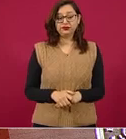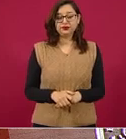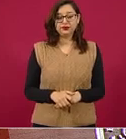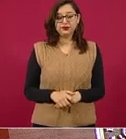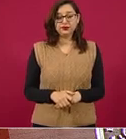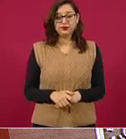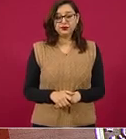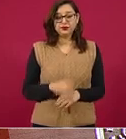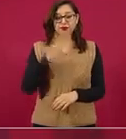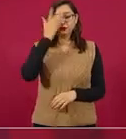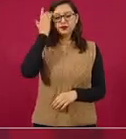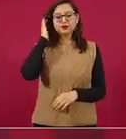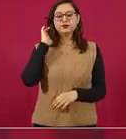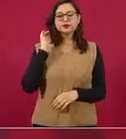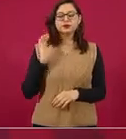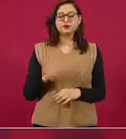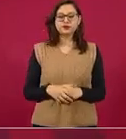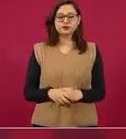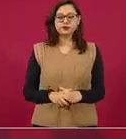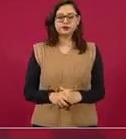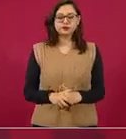Se